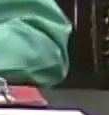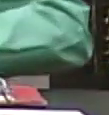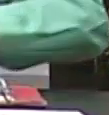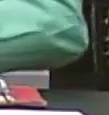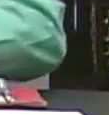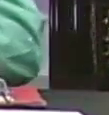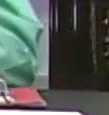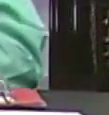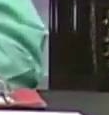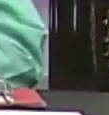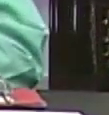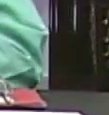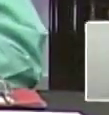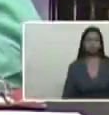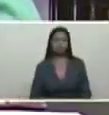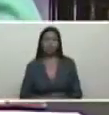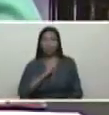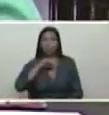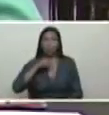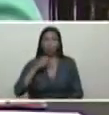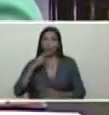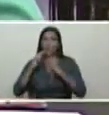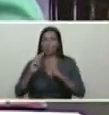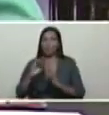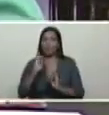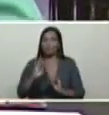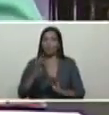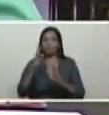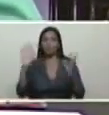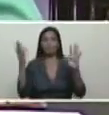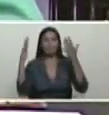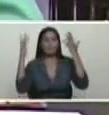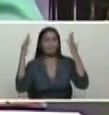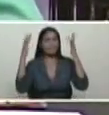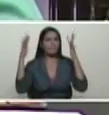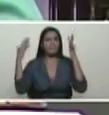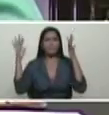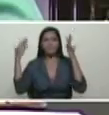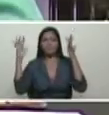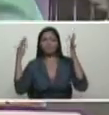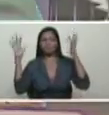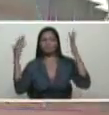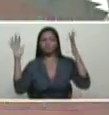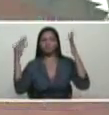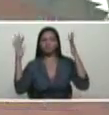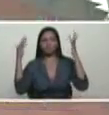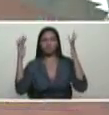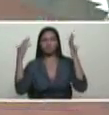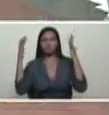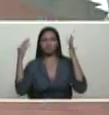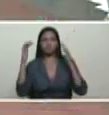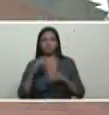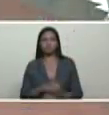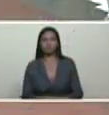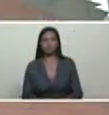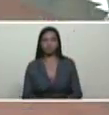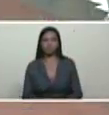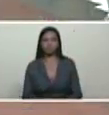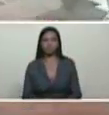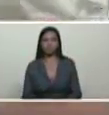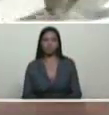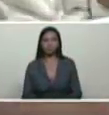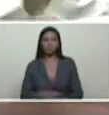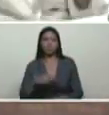Bueno, nosotros también le respondemos con un aplauso altamente moralizado.